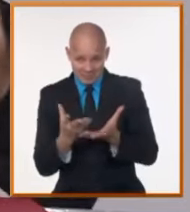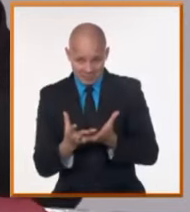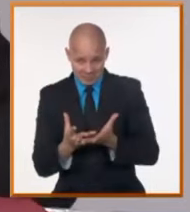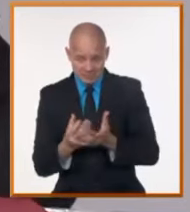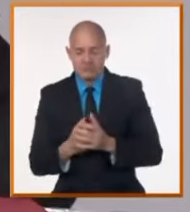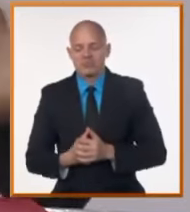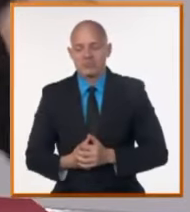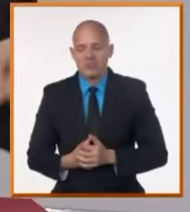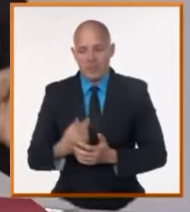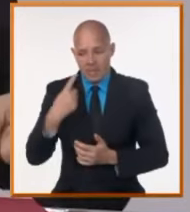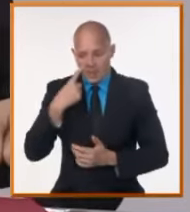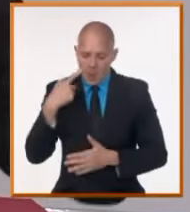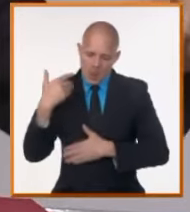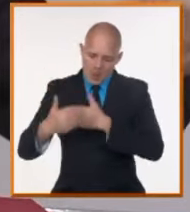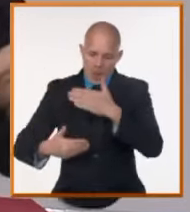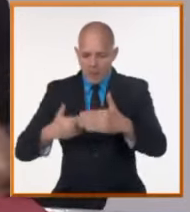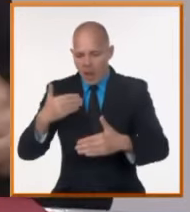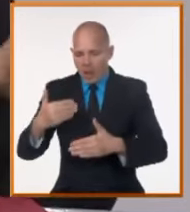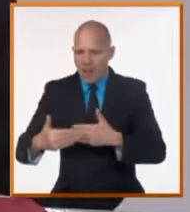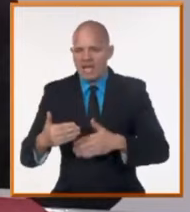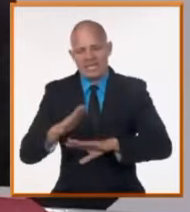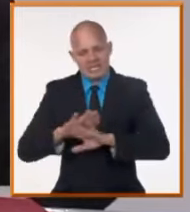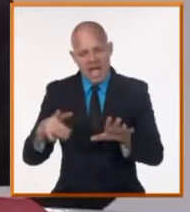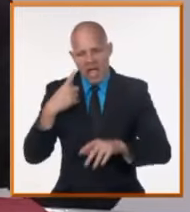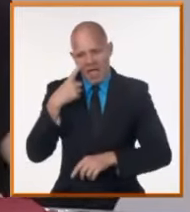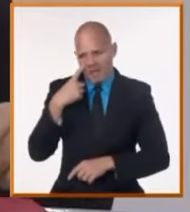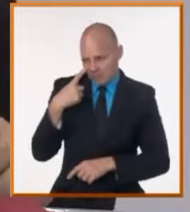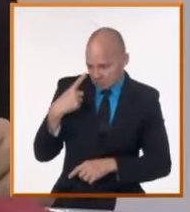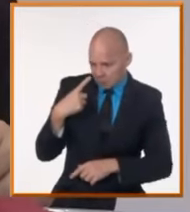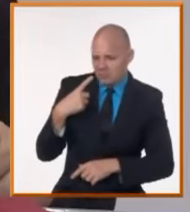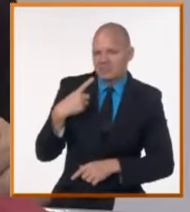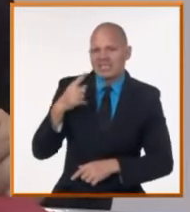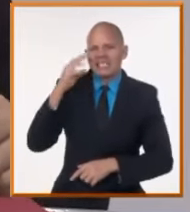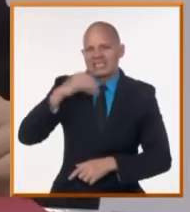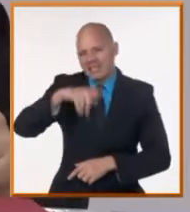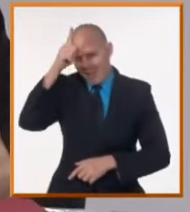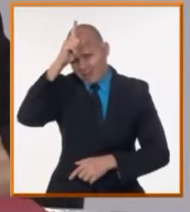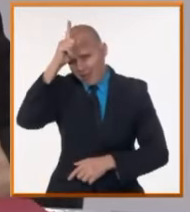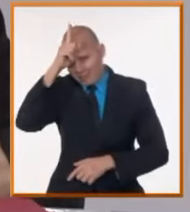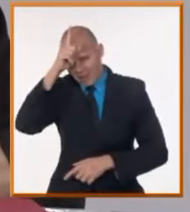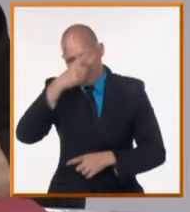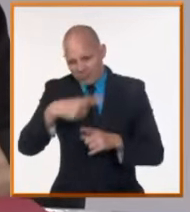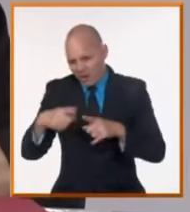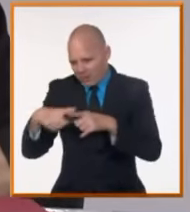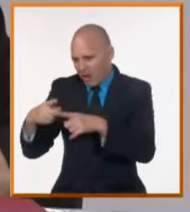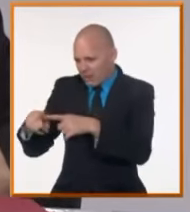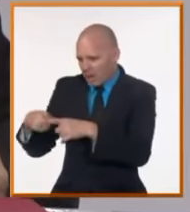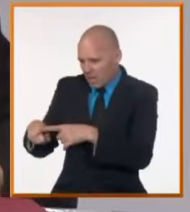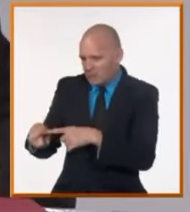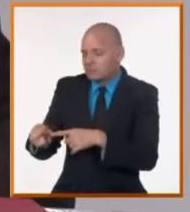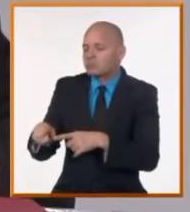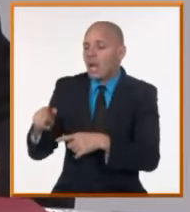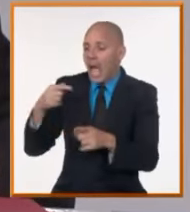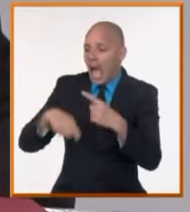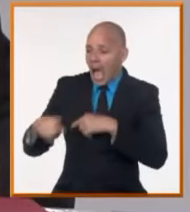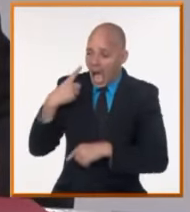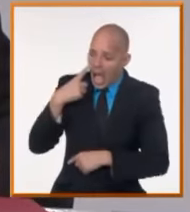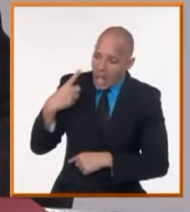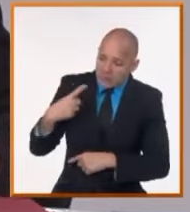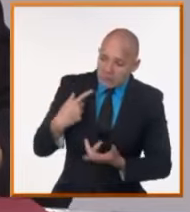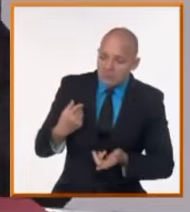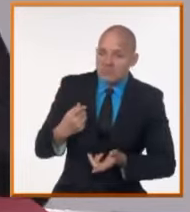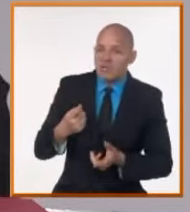URSS, uh-huh, va a ganar la guerra. Fíjate que los yanquis entran con Gran Bretaña casi ya cuando tenía la guerra, uh-huh, ganada los soviéticos.